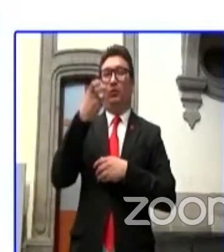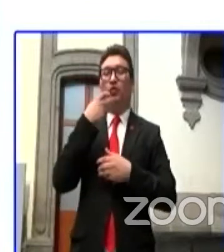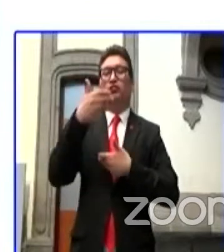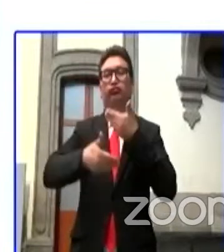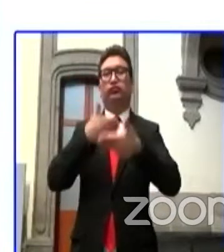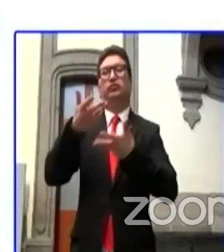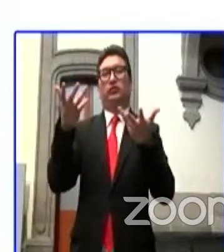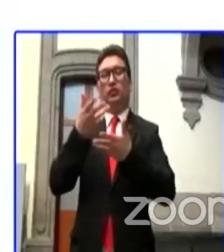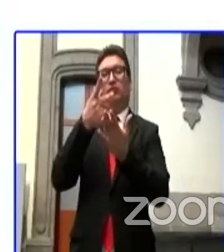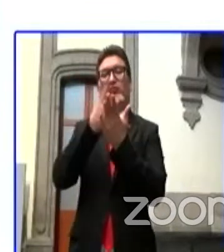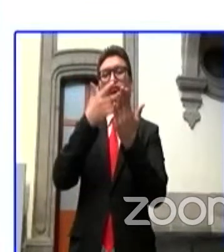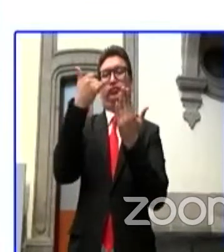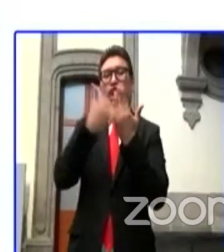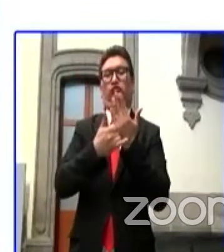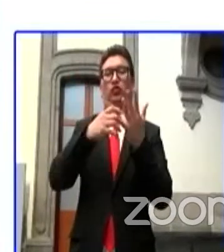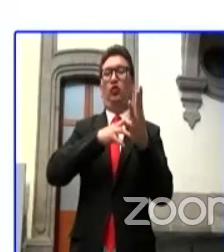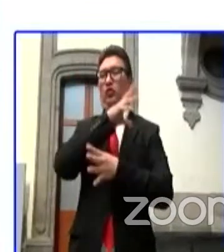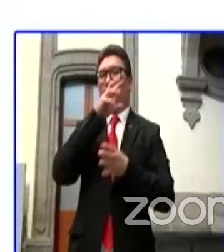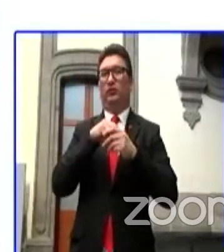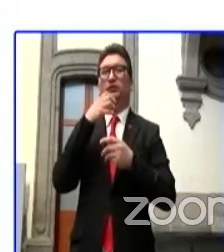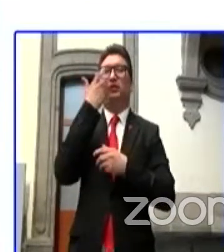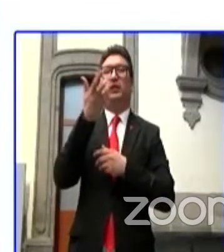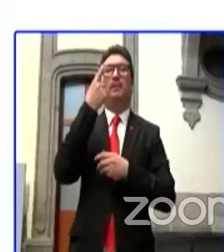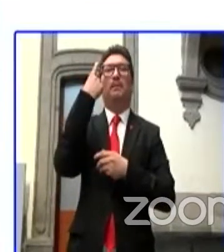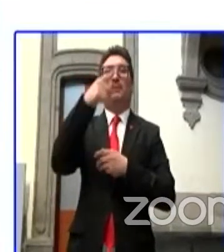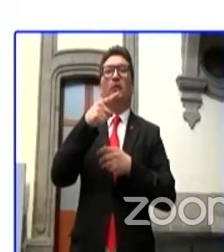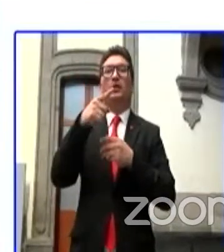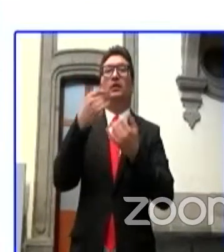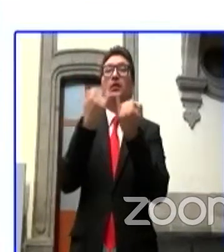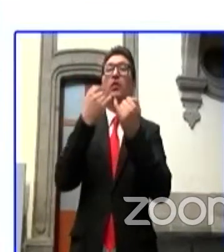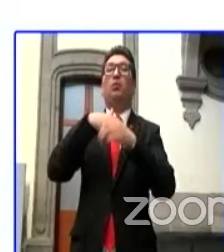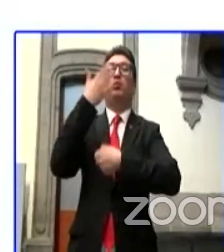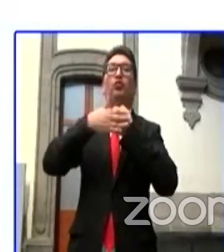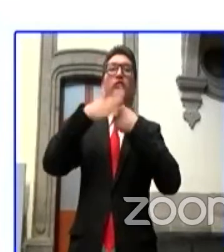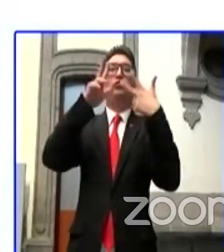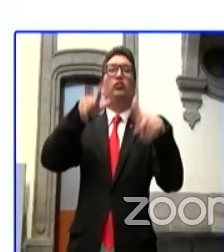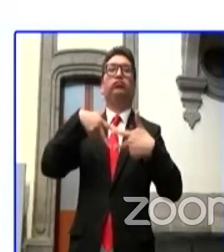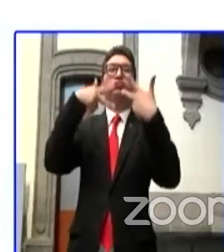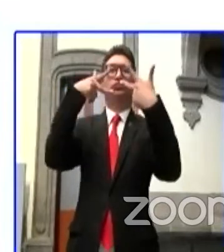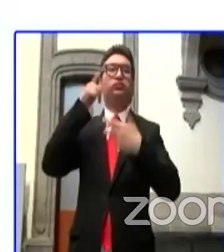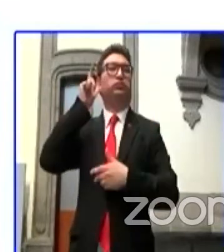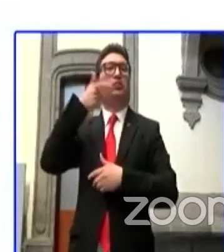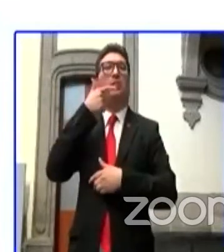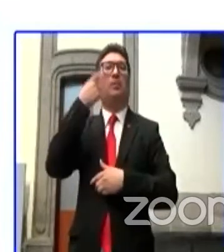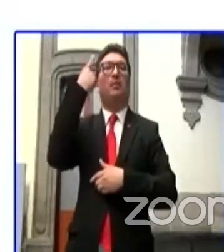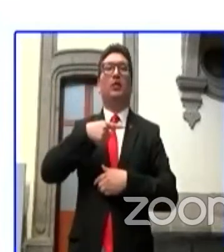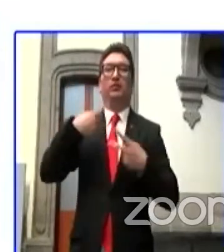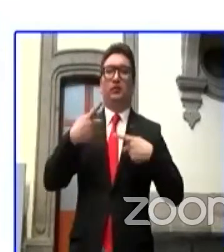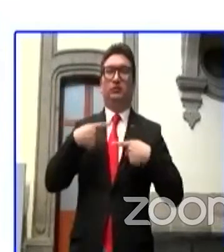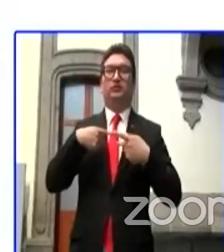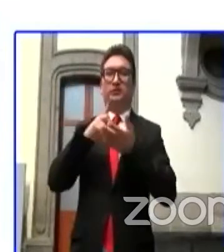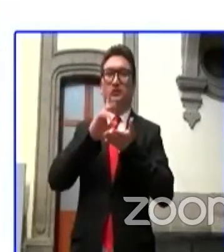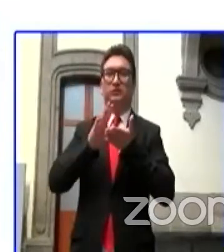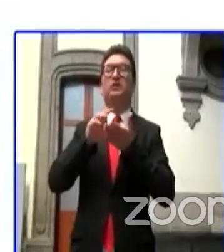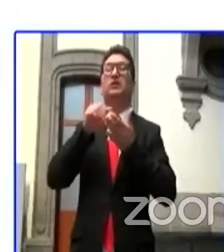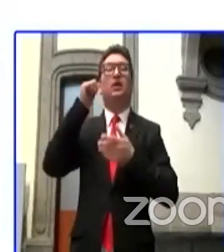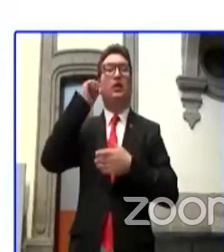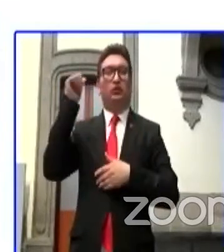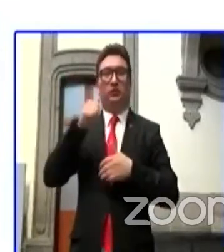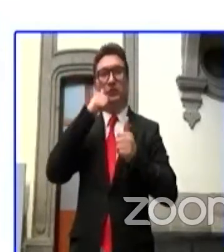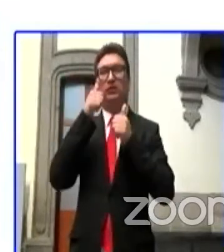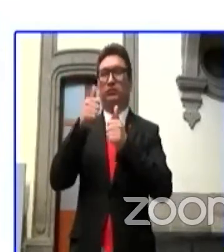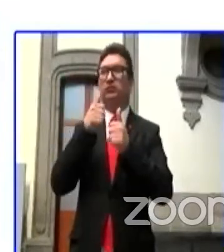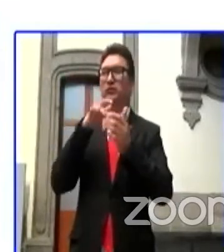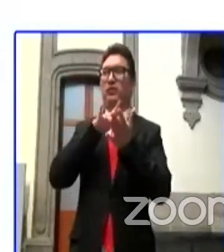este proyecto de centro de relevo para apoyo a las personas con discapacidad